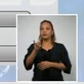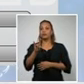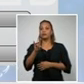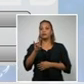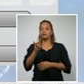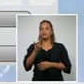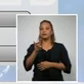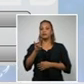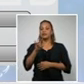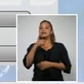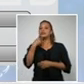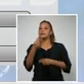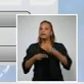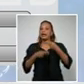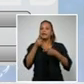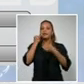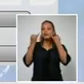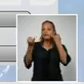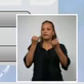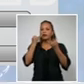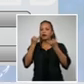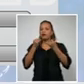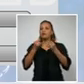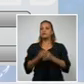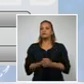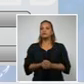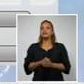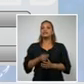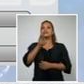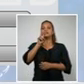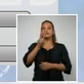ha podido identificar